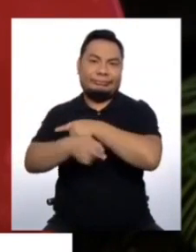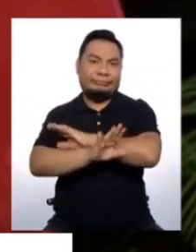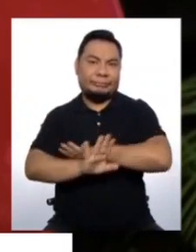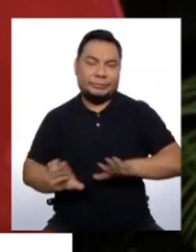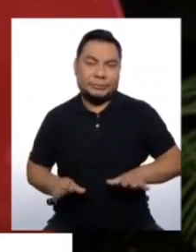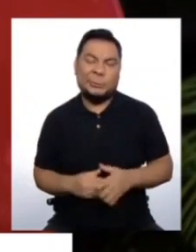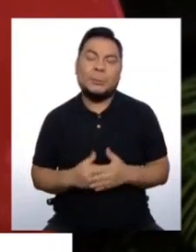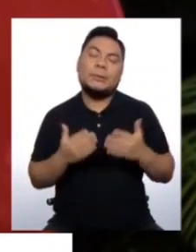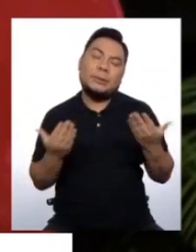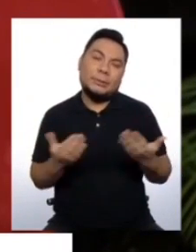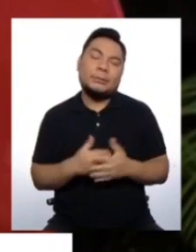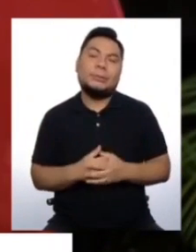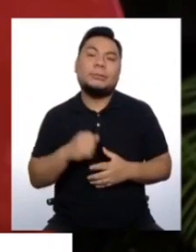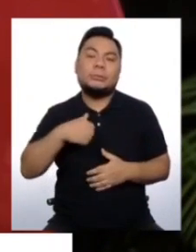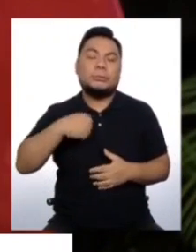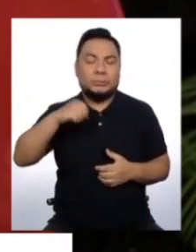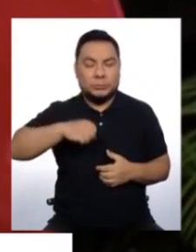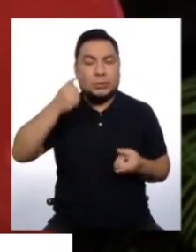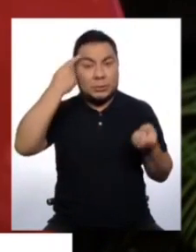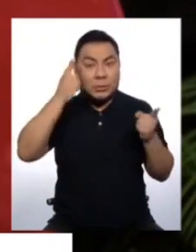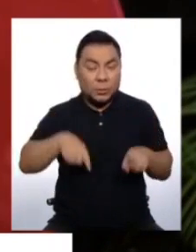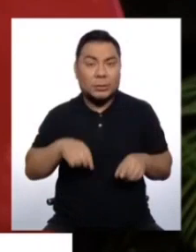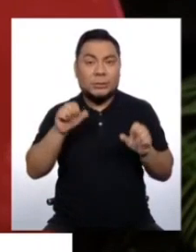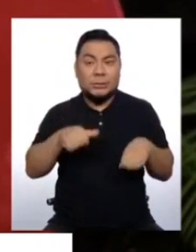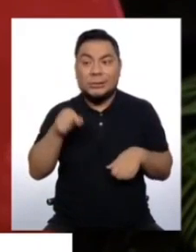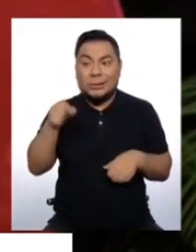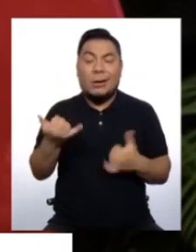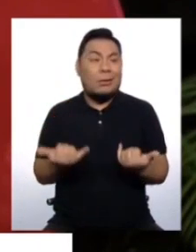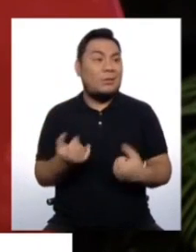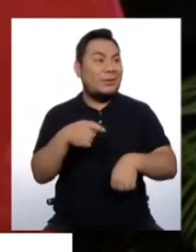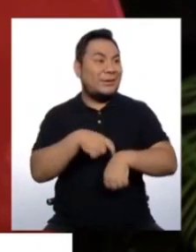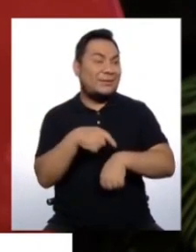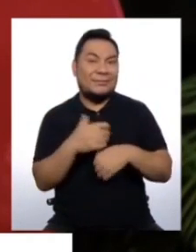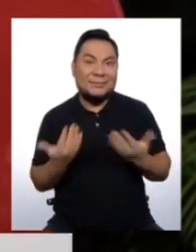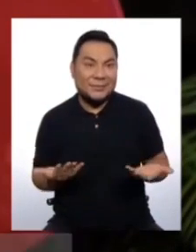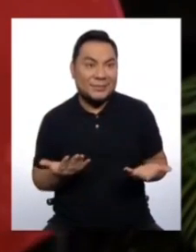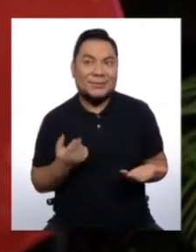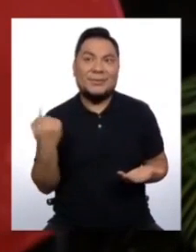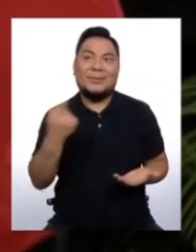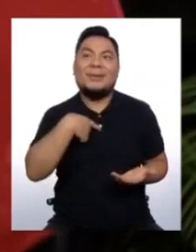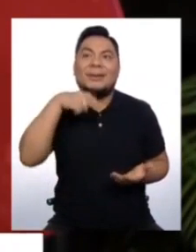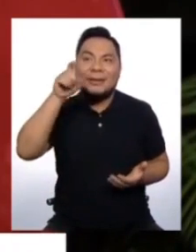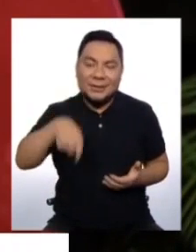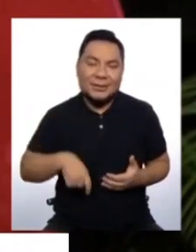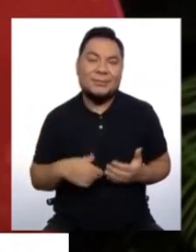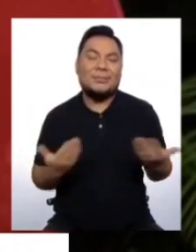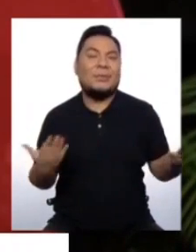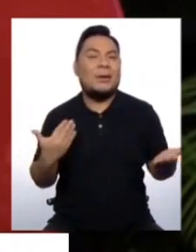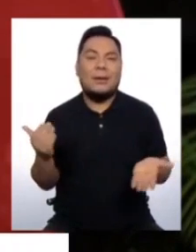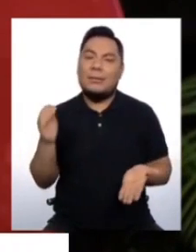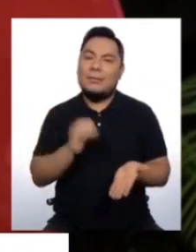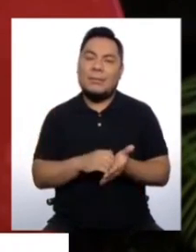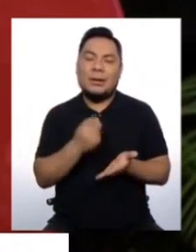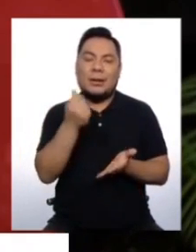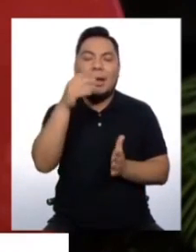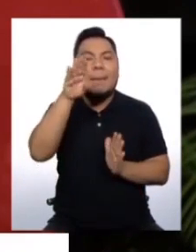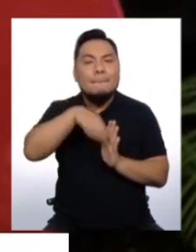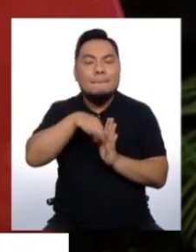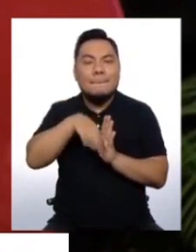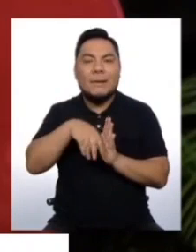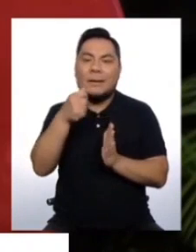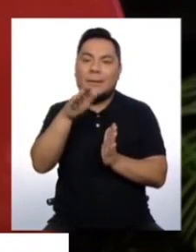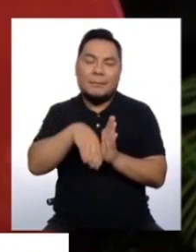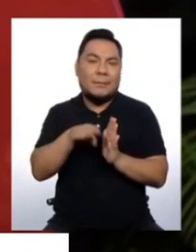Y claro, estoy de acuerdo en que en estas condiciones tenemos que ser lo más austeros posible.